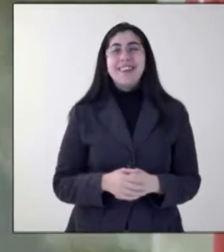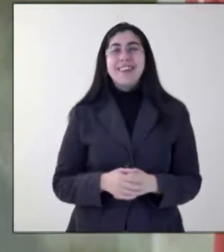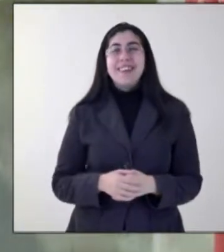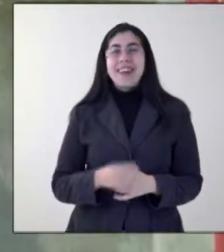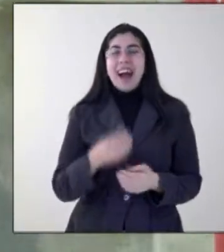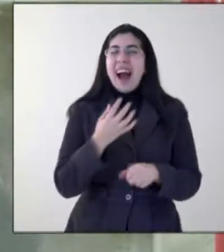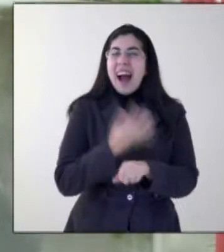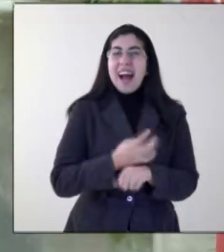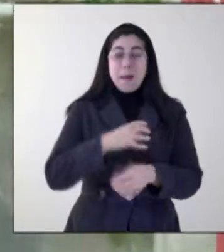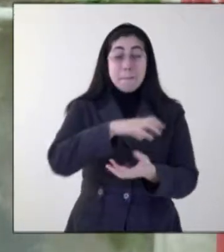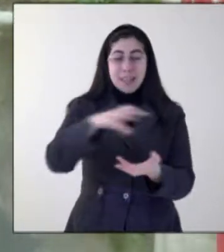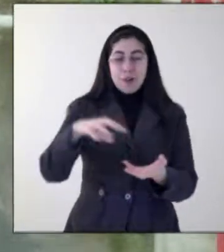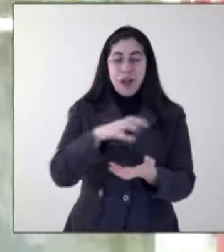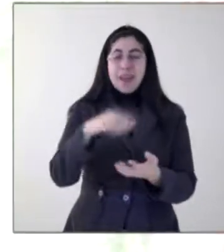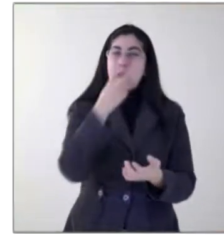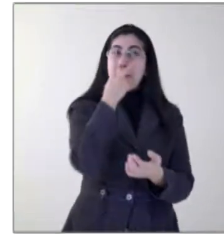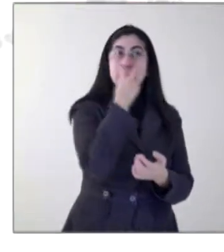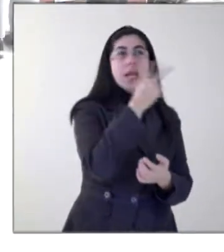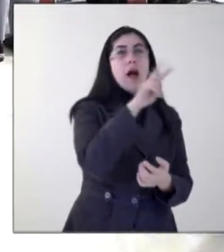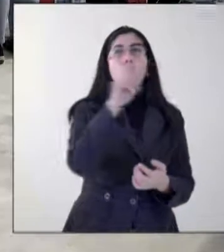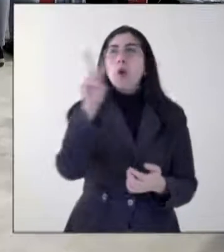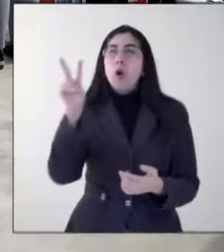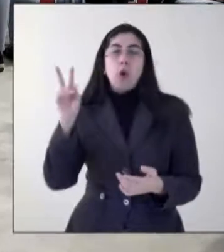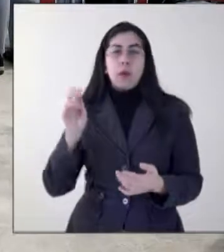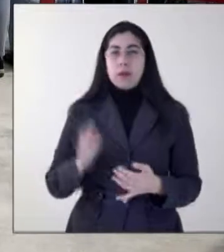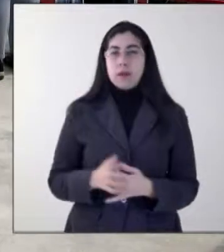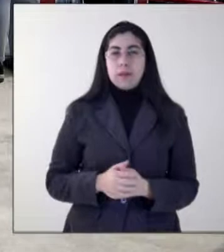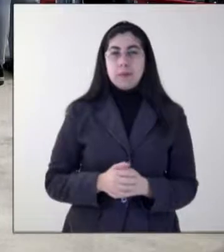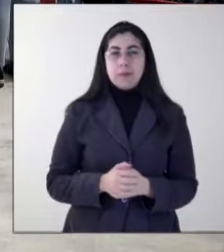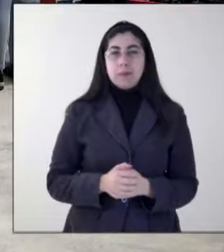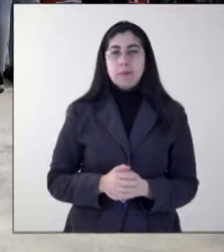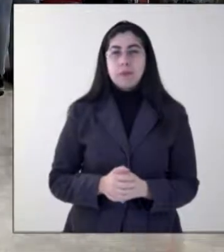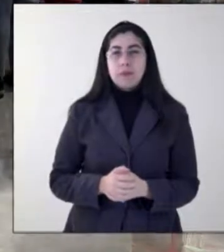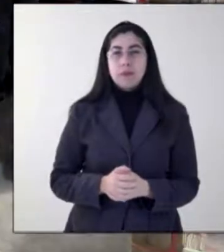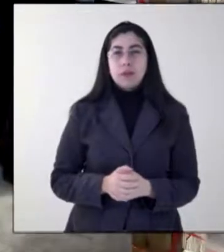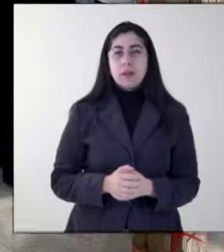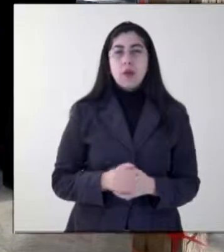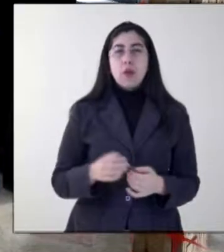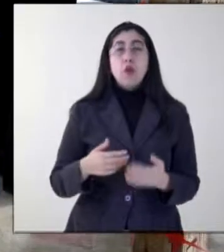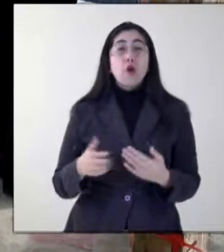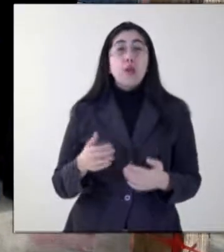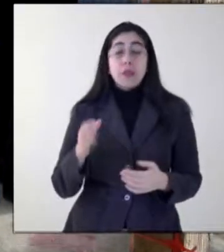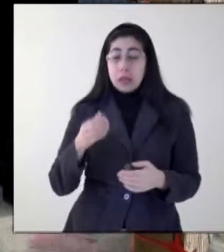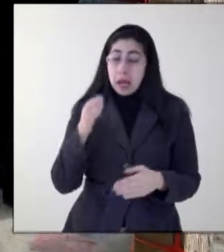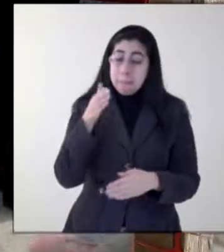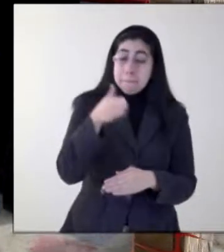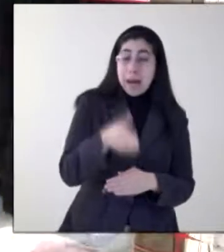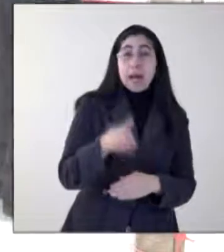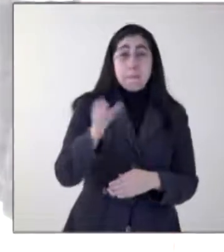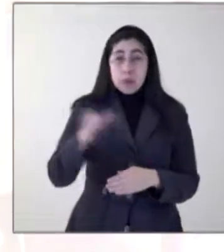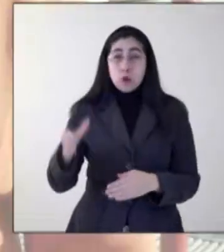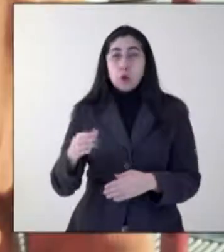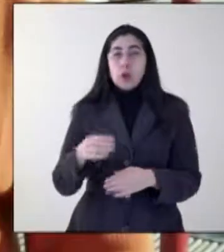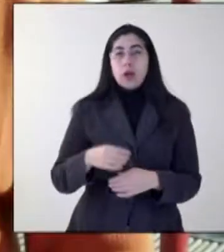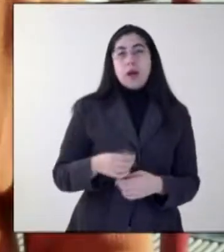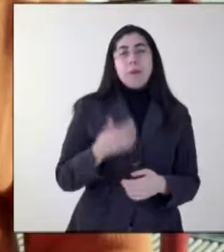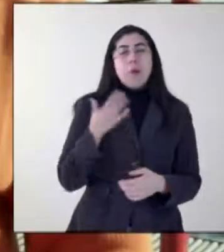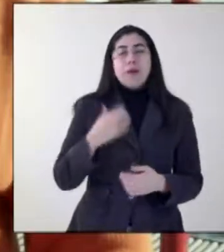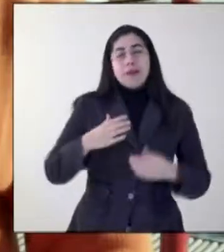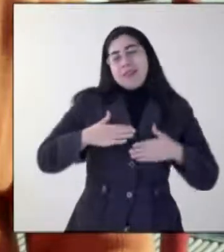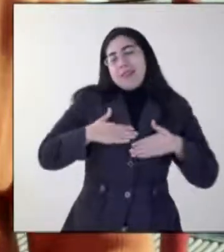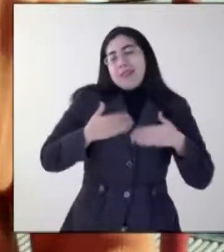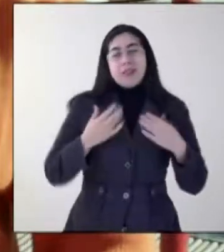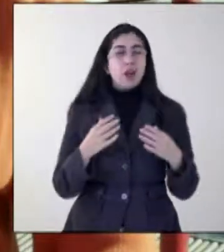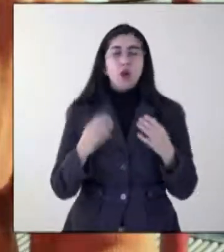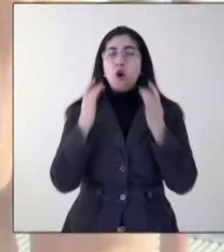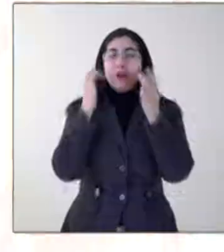mirador, esta escalera, y en la cual la gente está muy contenta y lo ha dado